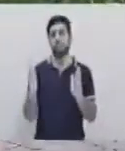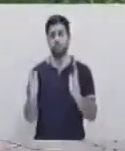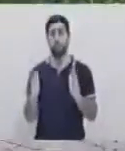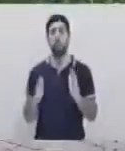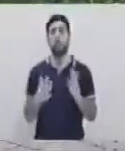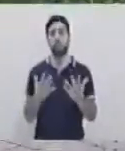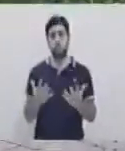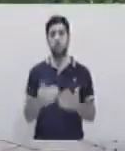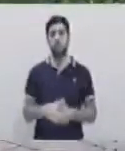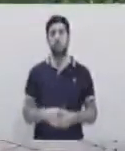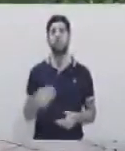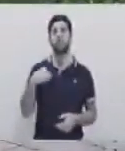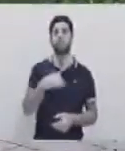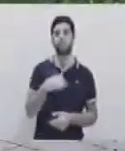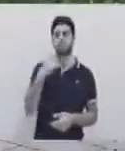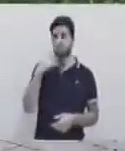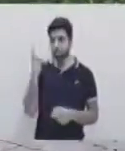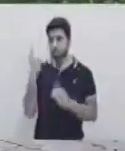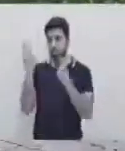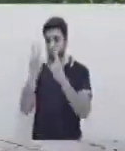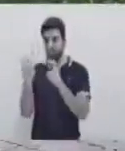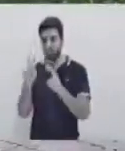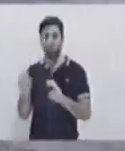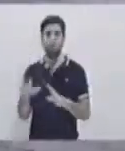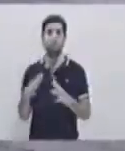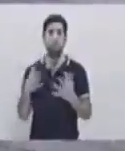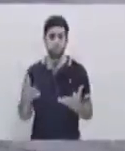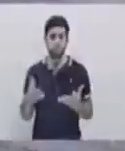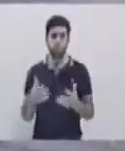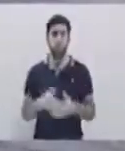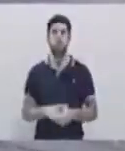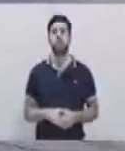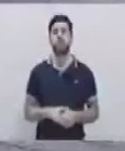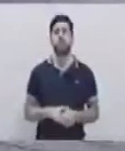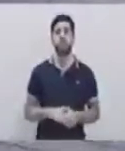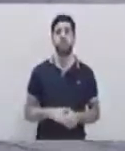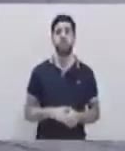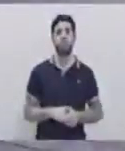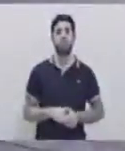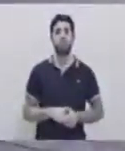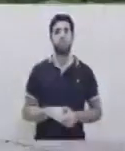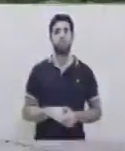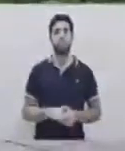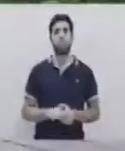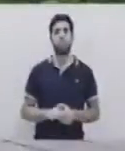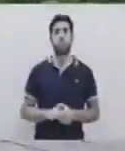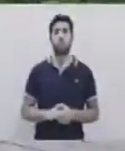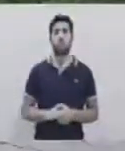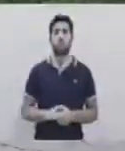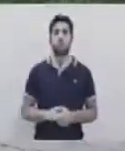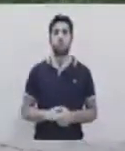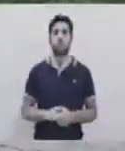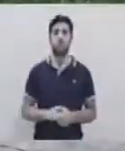Siguiente. Vamos a realizar movimiento de cadera hacia afuera.